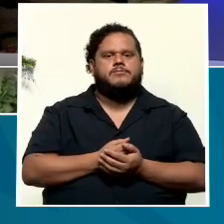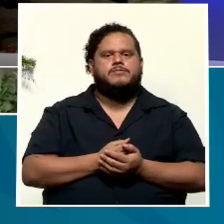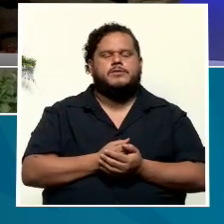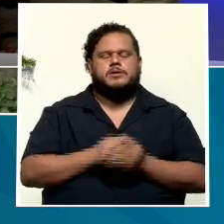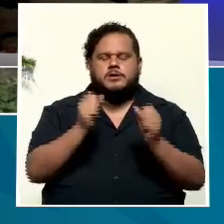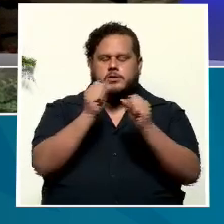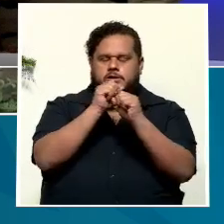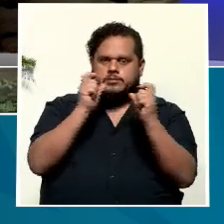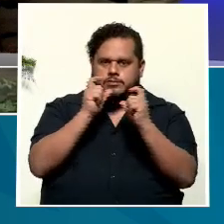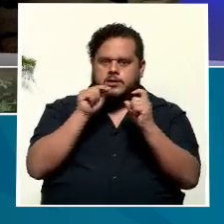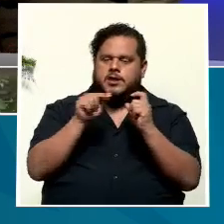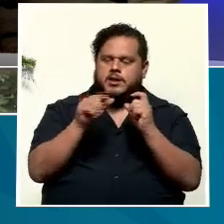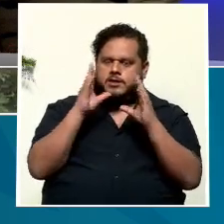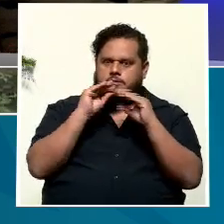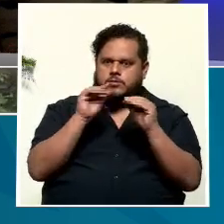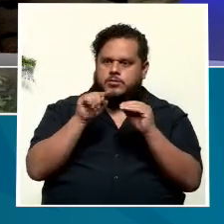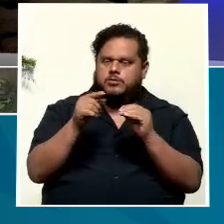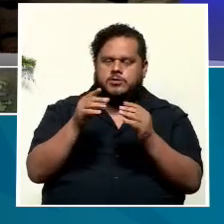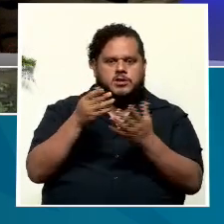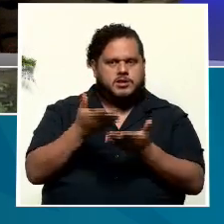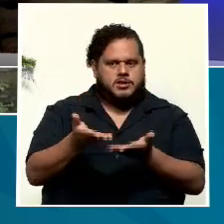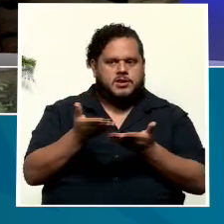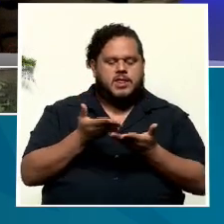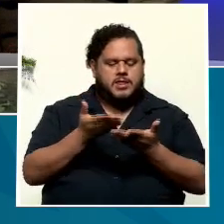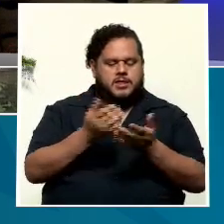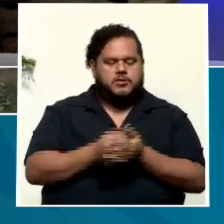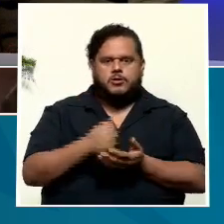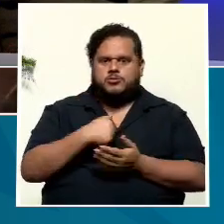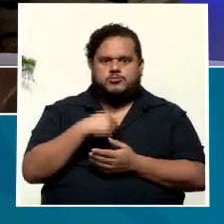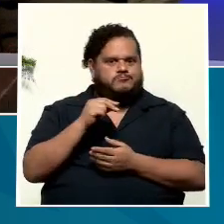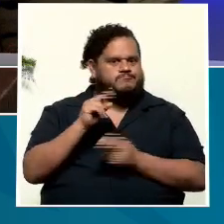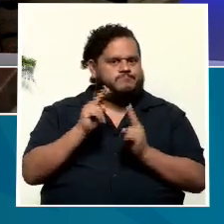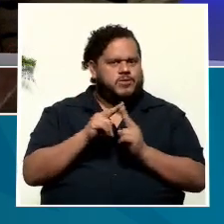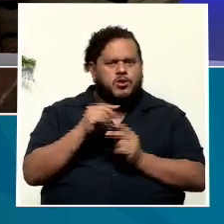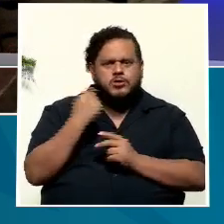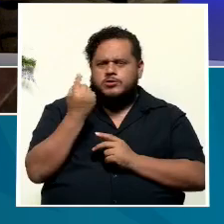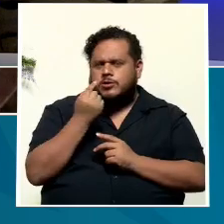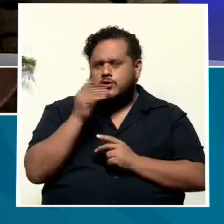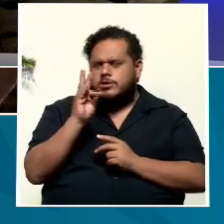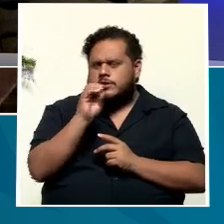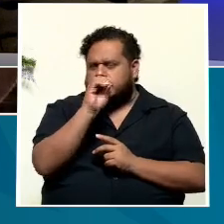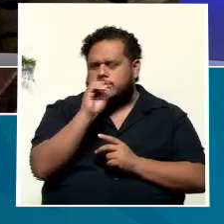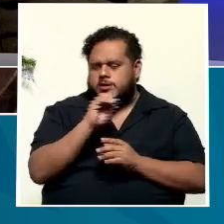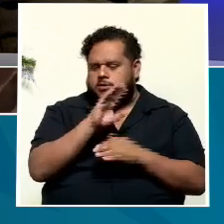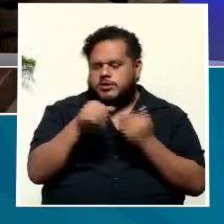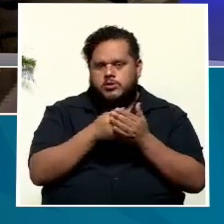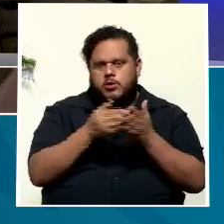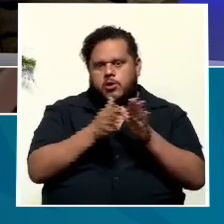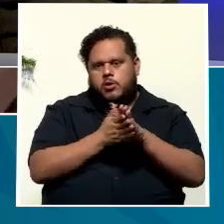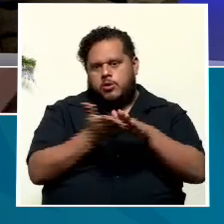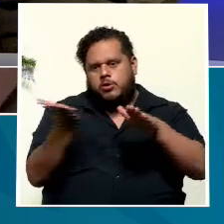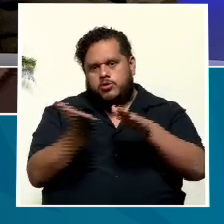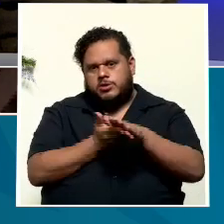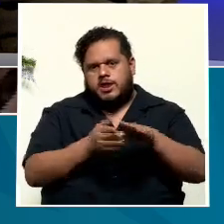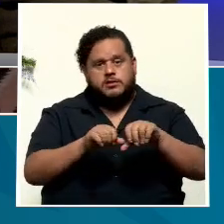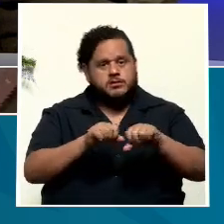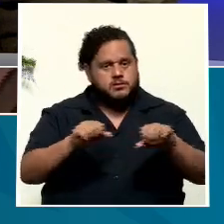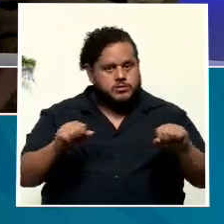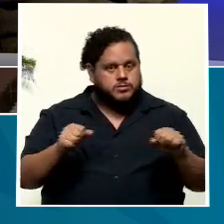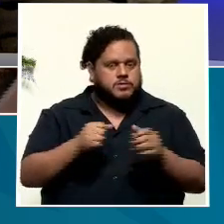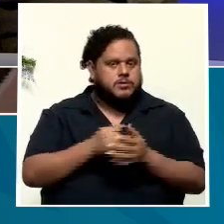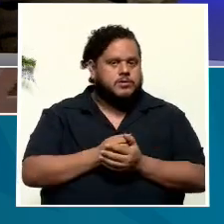impresionante ese dato que usted está dando, yo no lo conocía. Solo el 7% de los casos de corrupción, de los